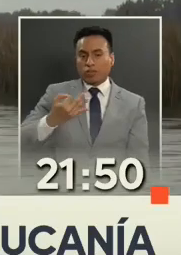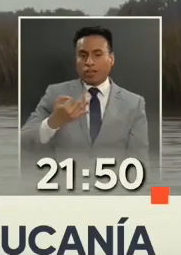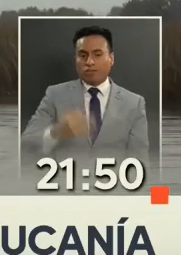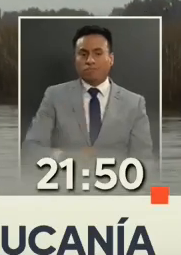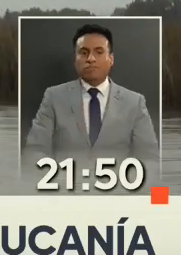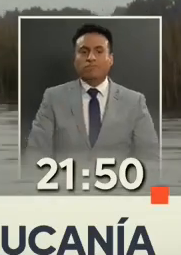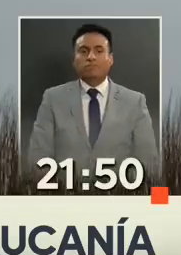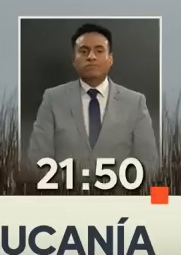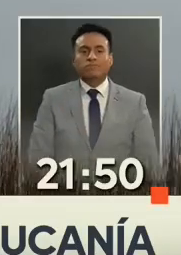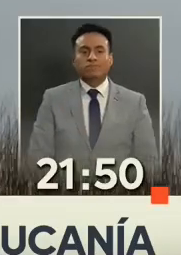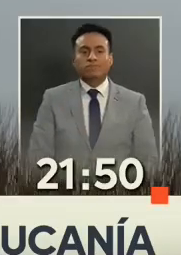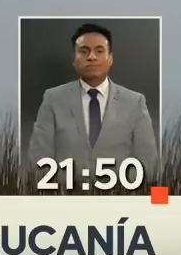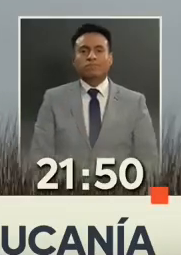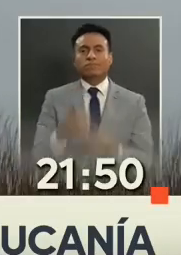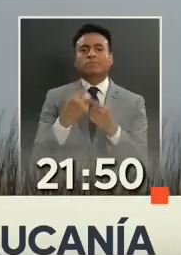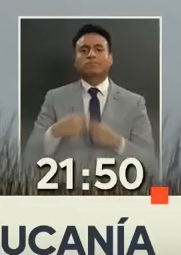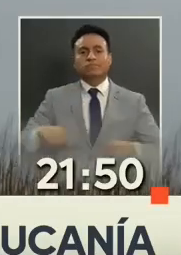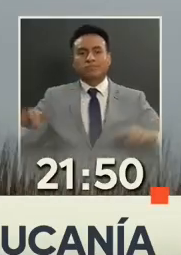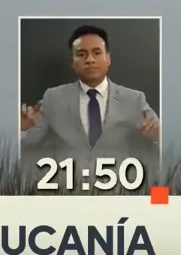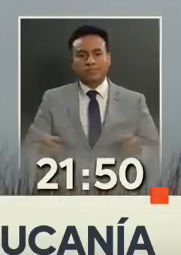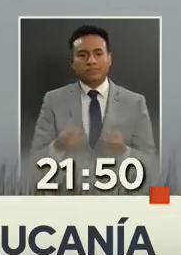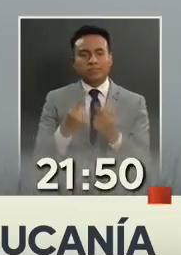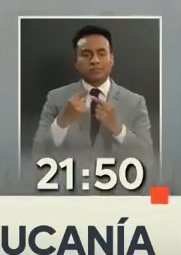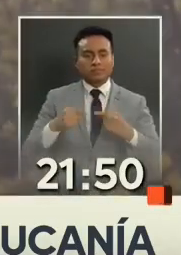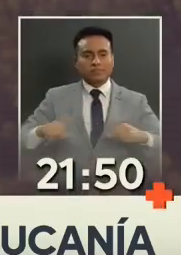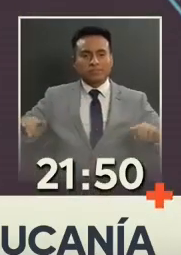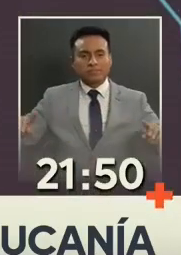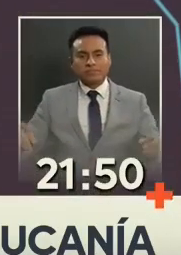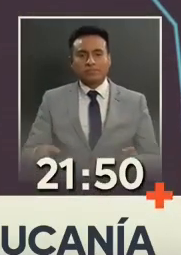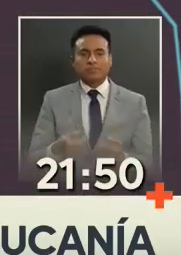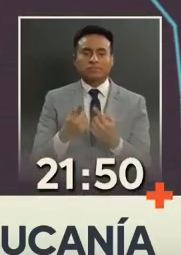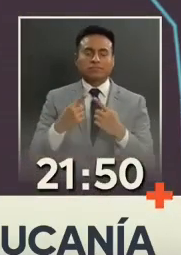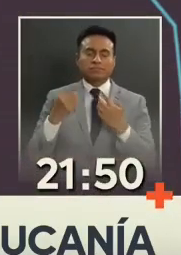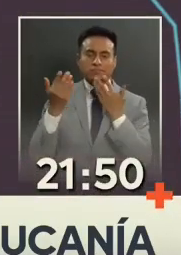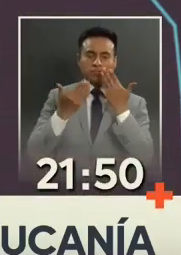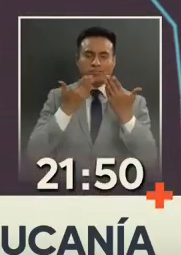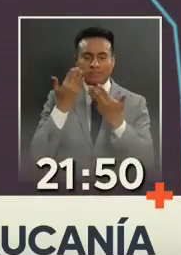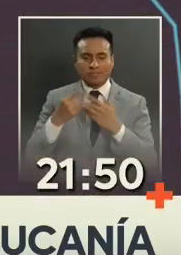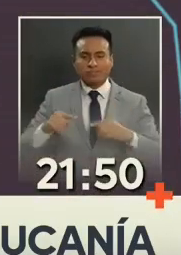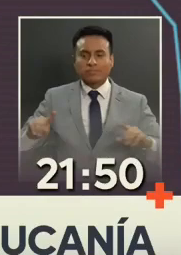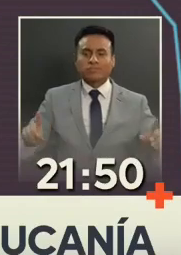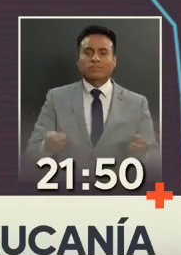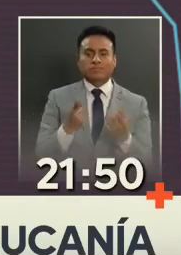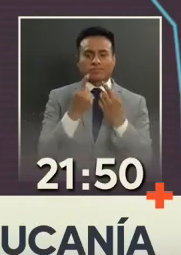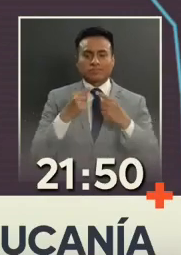Ah.